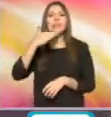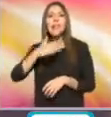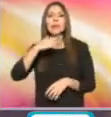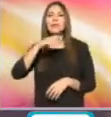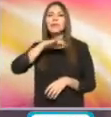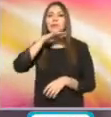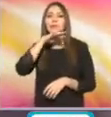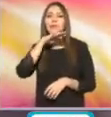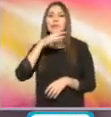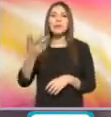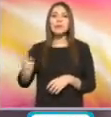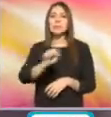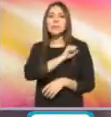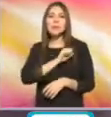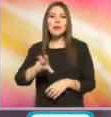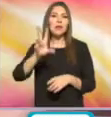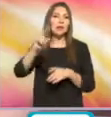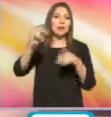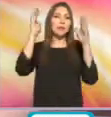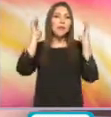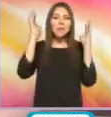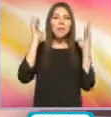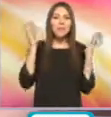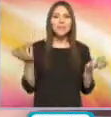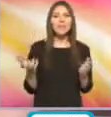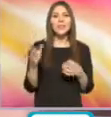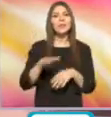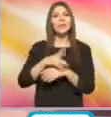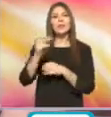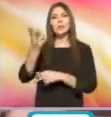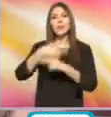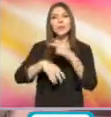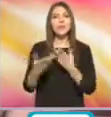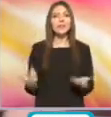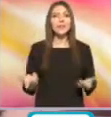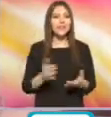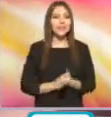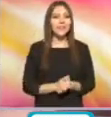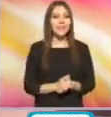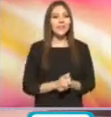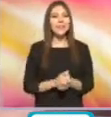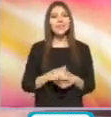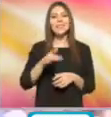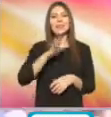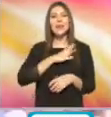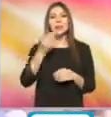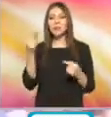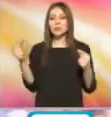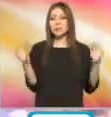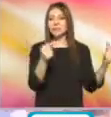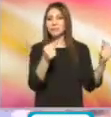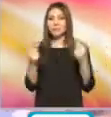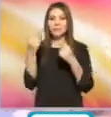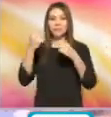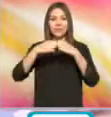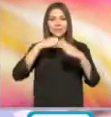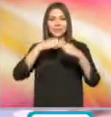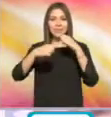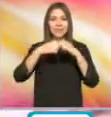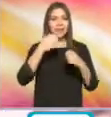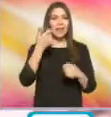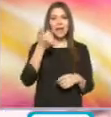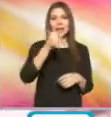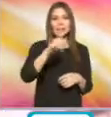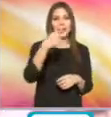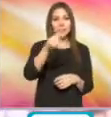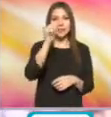sucios, los que no se bañan. Porque no están etcétera. aquí. Ajá. Porque No, son claro. buenos cuando están, luego traen mucho pique. Eso es, yo creo que parte del